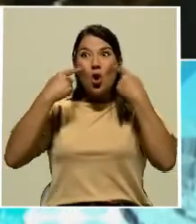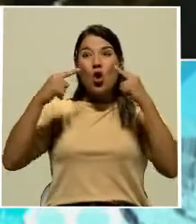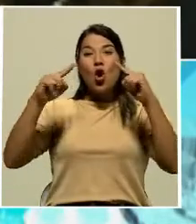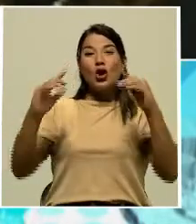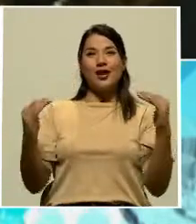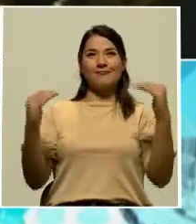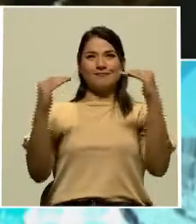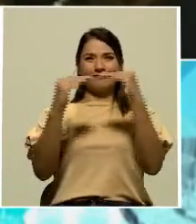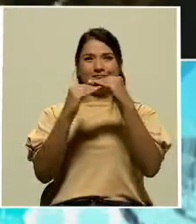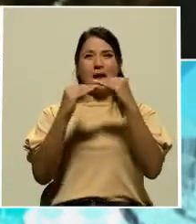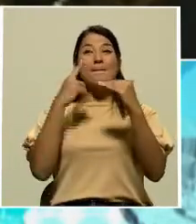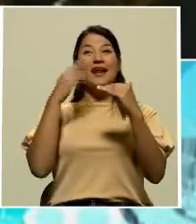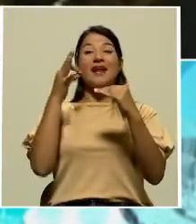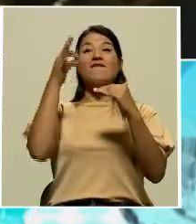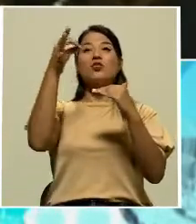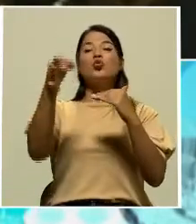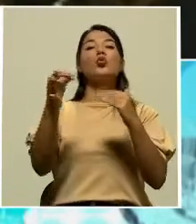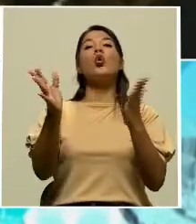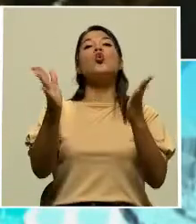de condiciones de vida?